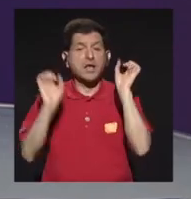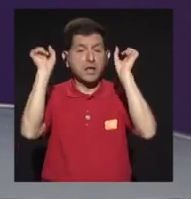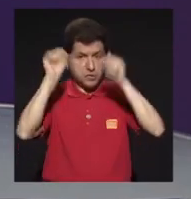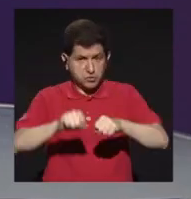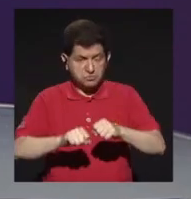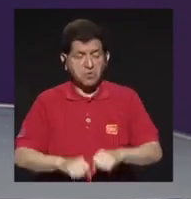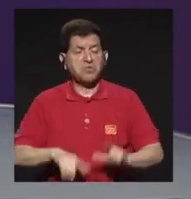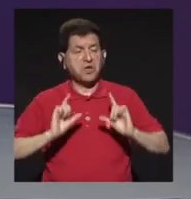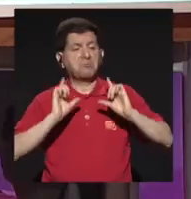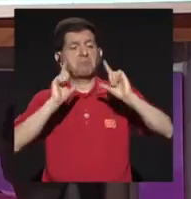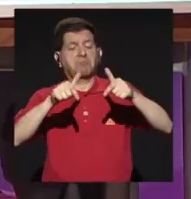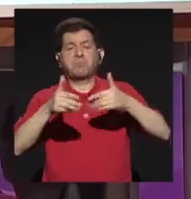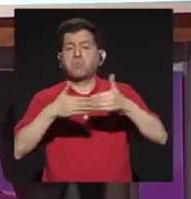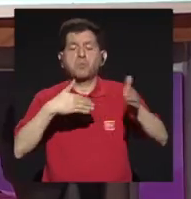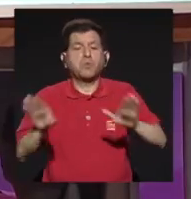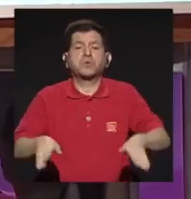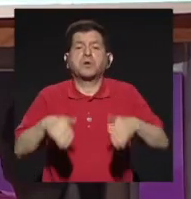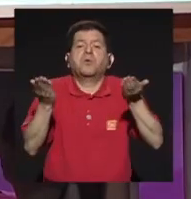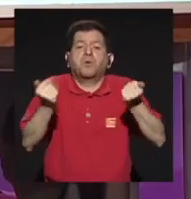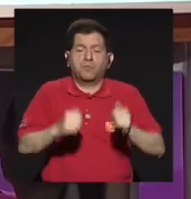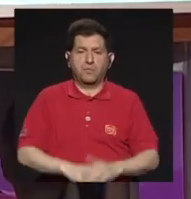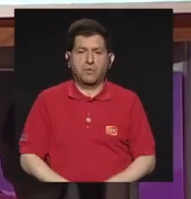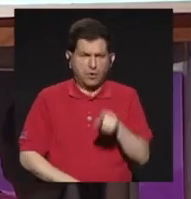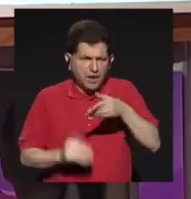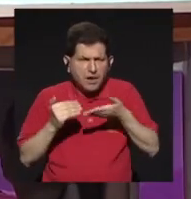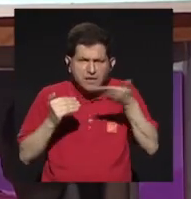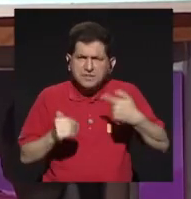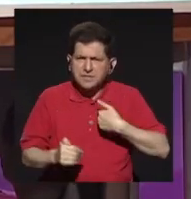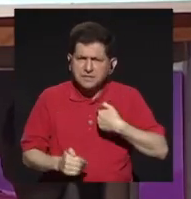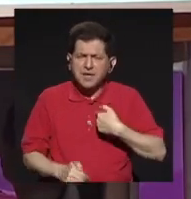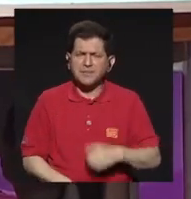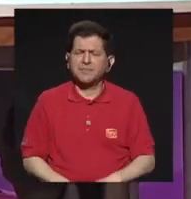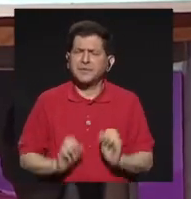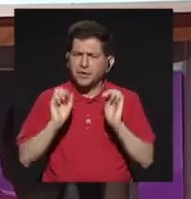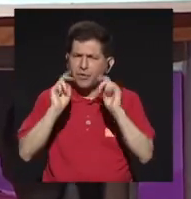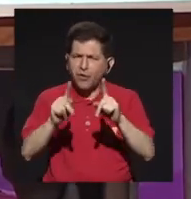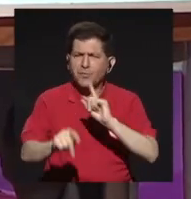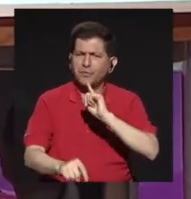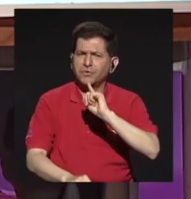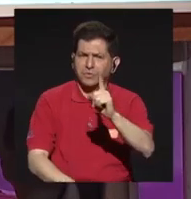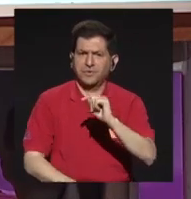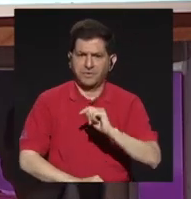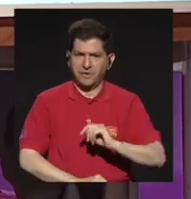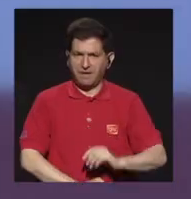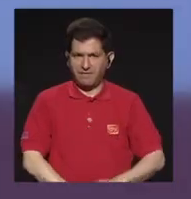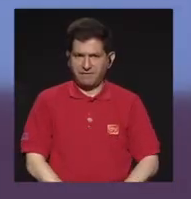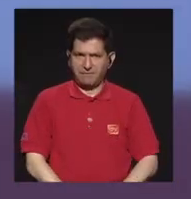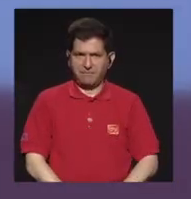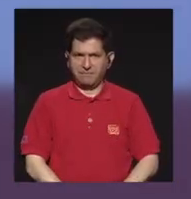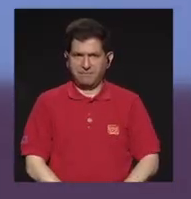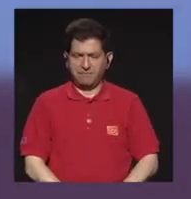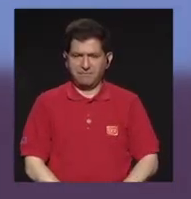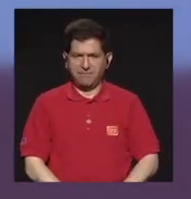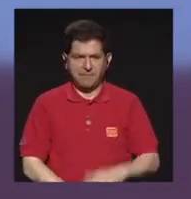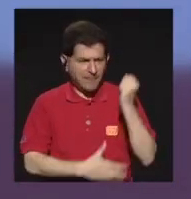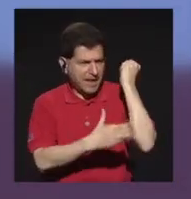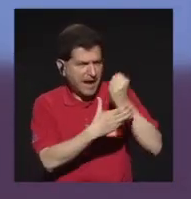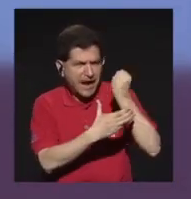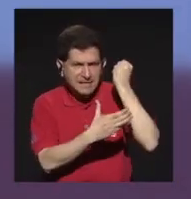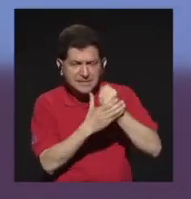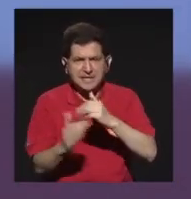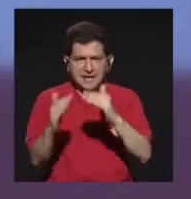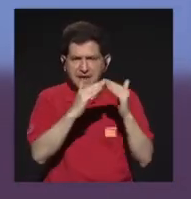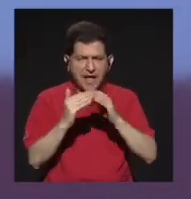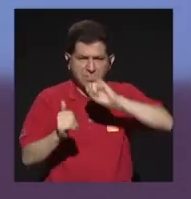descartables de cualquier forma entonces esos elementos me permitió decir qué asesinatos en ciudad